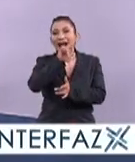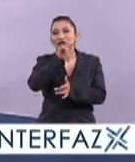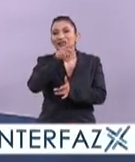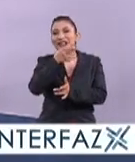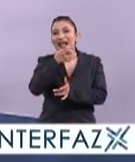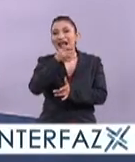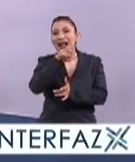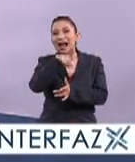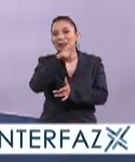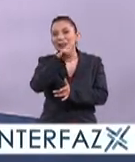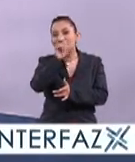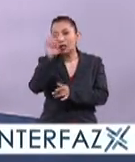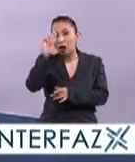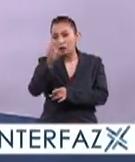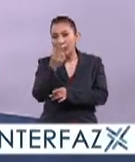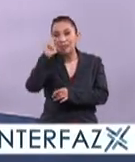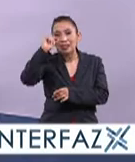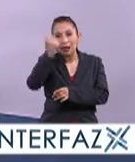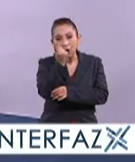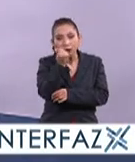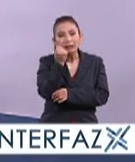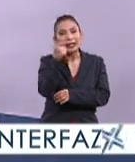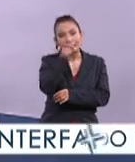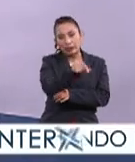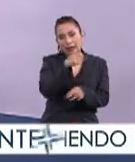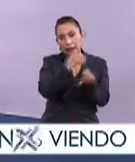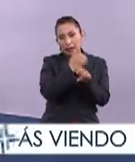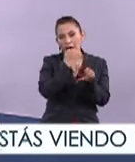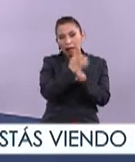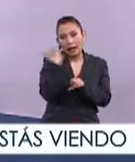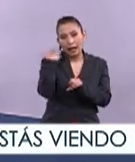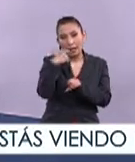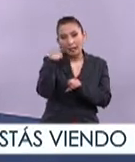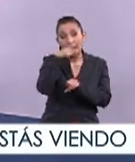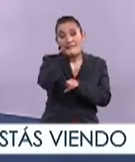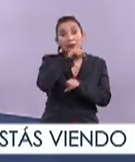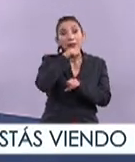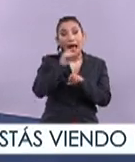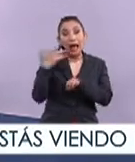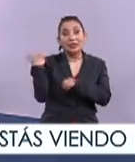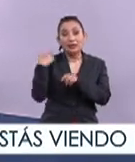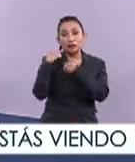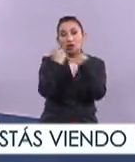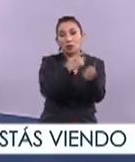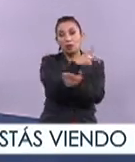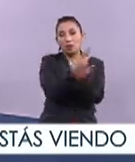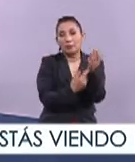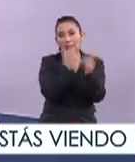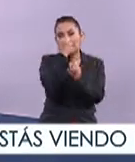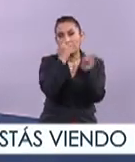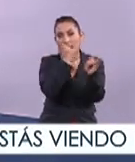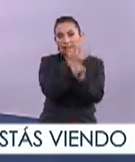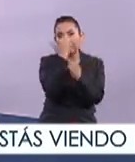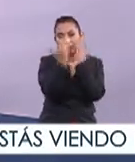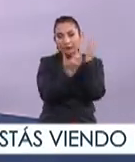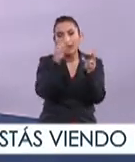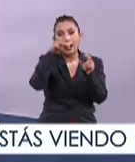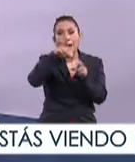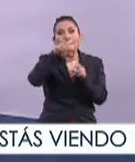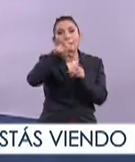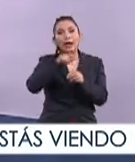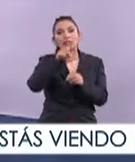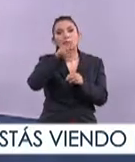Hernández Reséndiz de la Universidad Tecnológica de ese estado y quien fue además beneficiario del programa internacional estudiantil